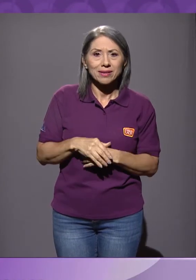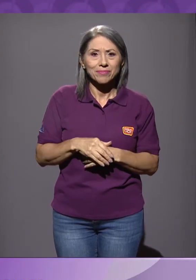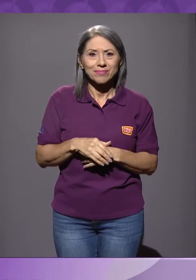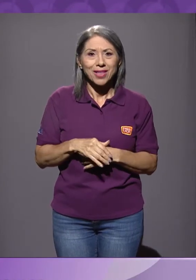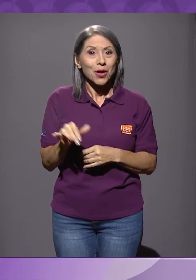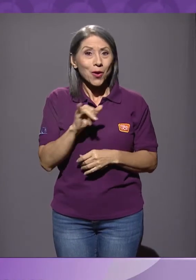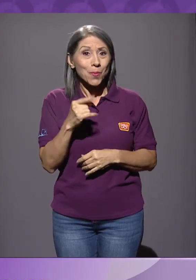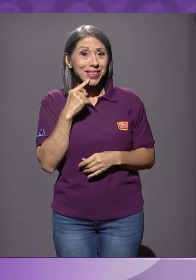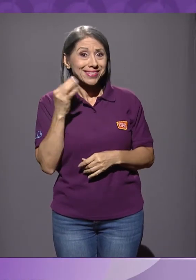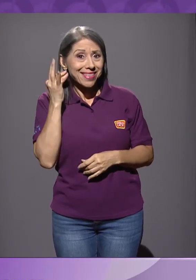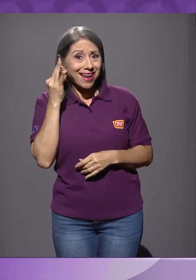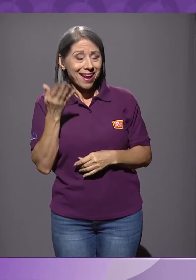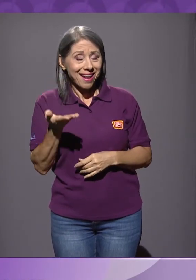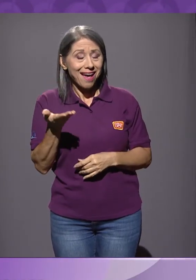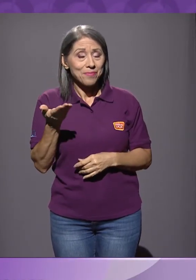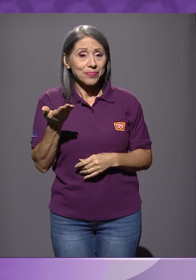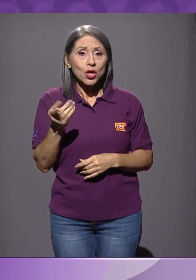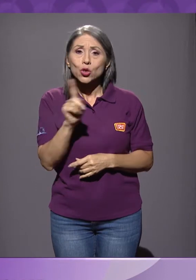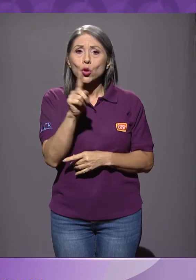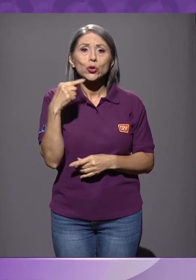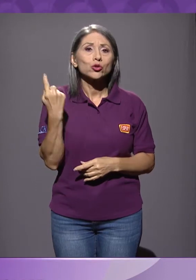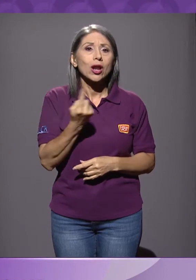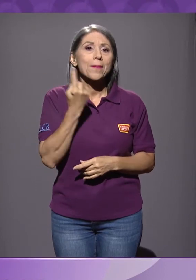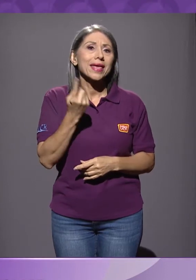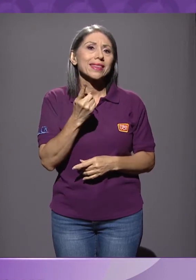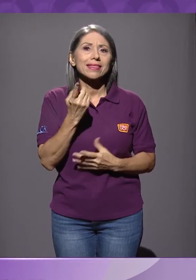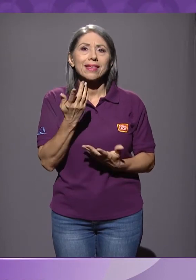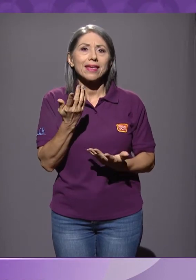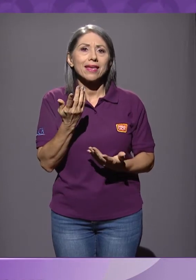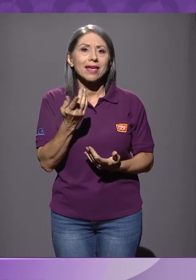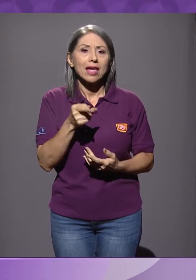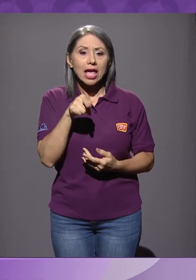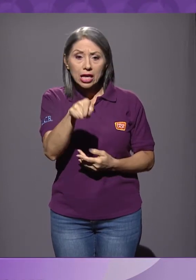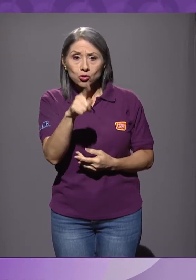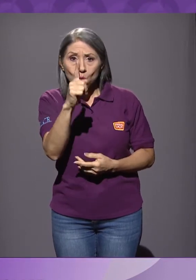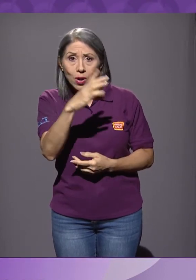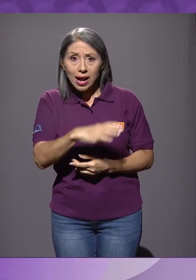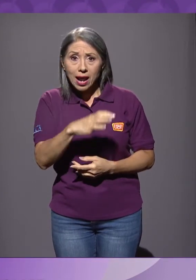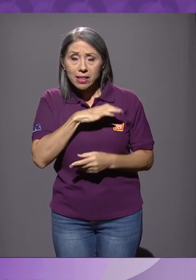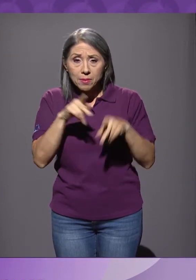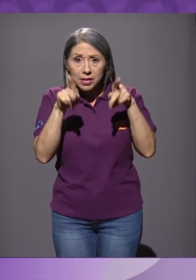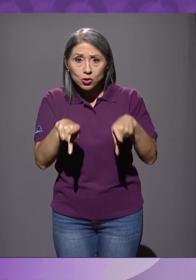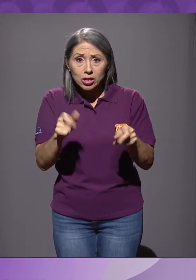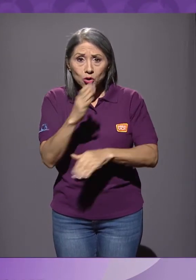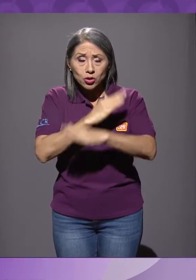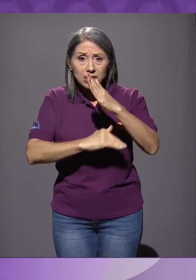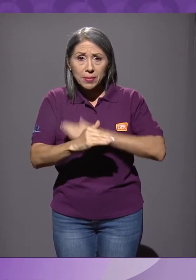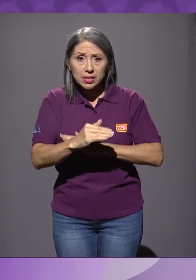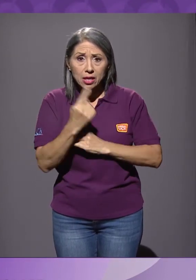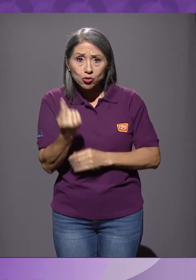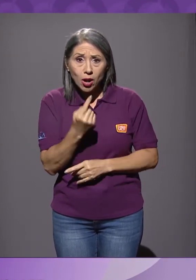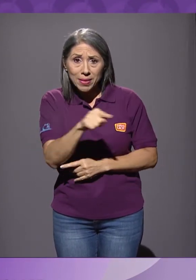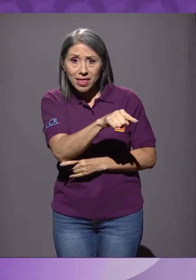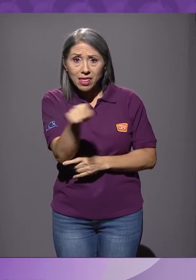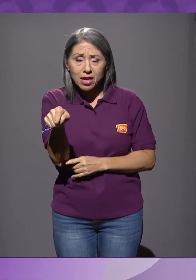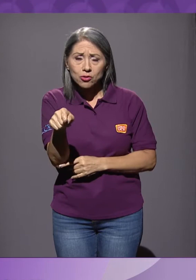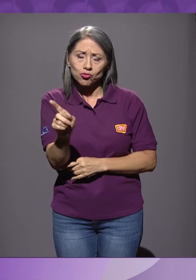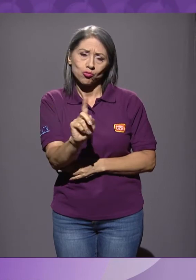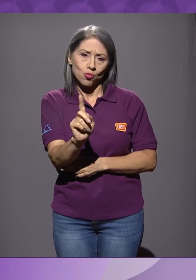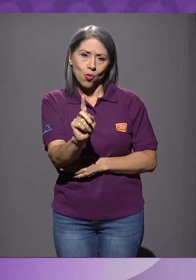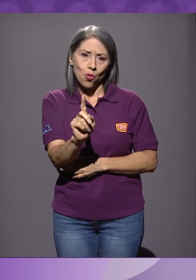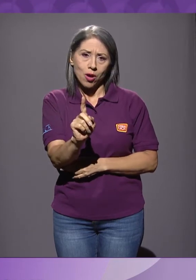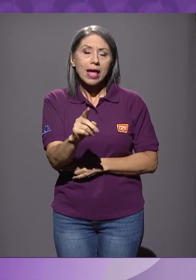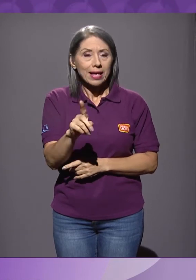ahora Adriana, no es solo una particularidad de las personas con discapacidad, que claramente también tienen,